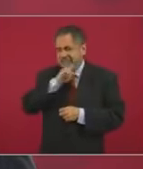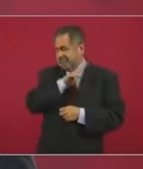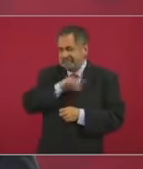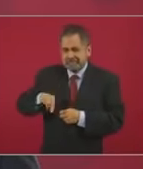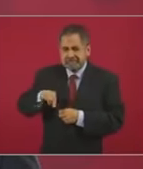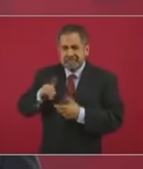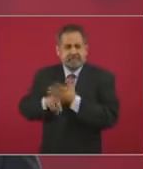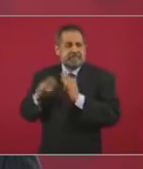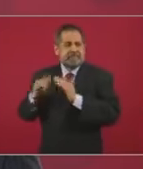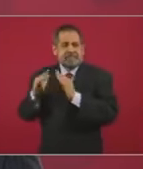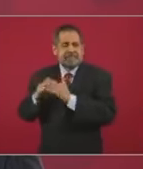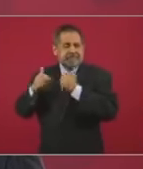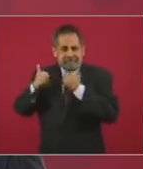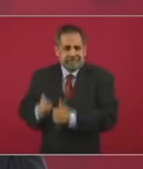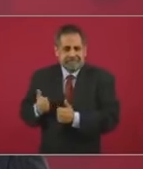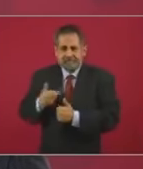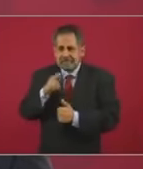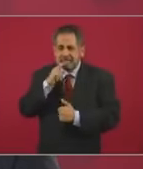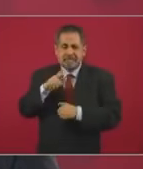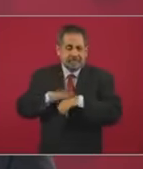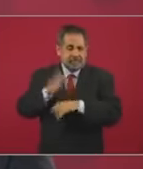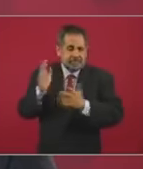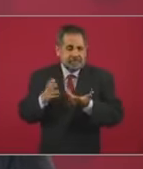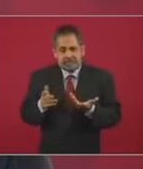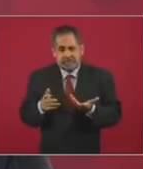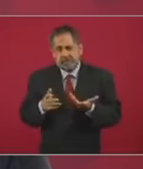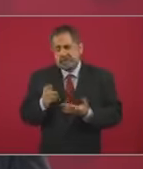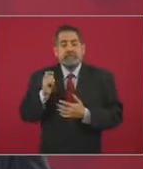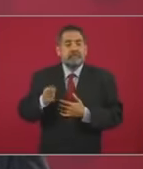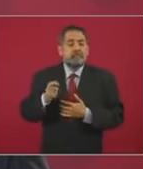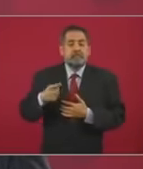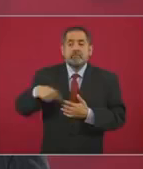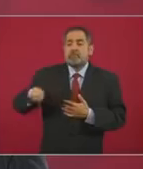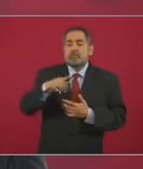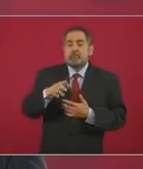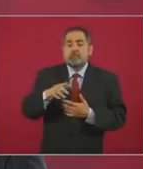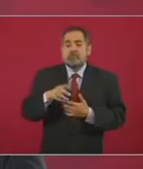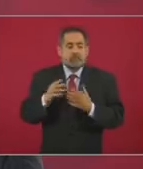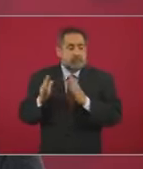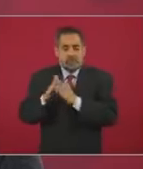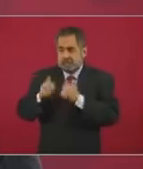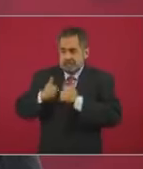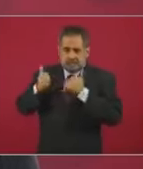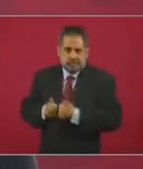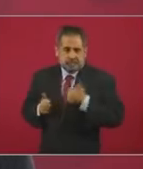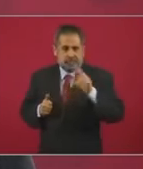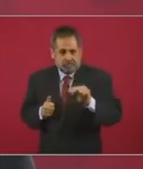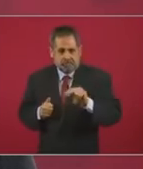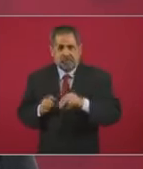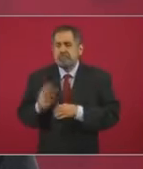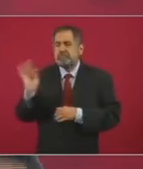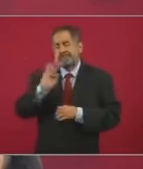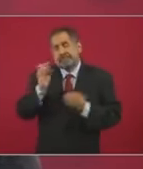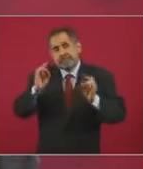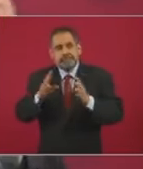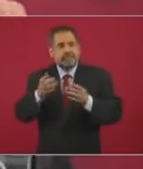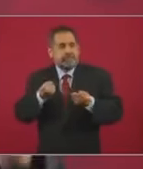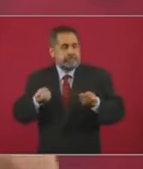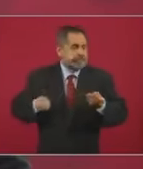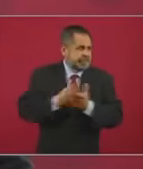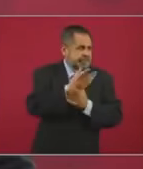indispensable por la que se requiera salir. Ya dijimos, en su mayoría no se saldrá de casa, pero quien tenga que salir, que